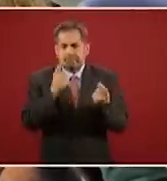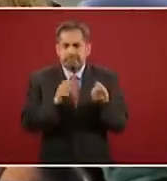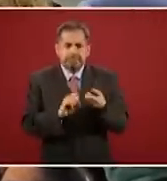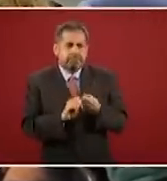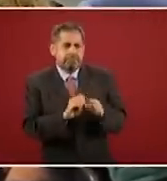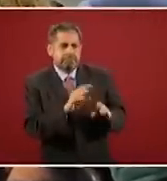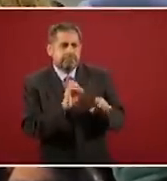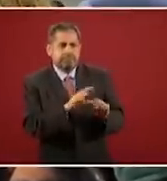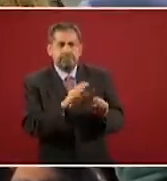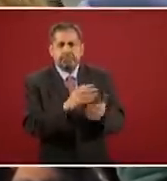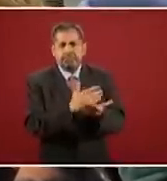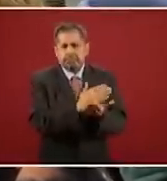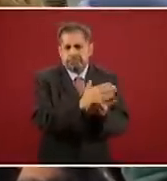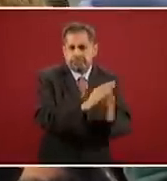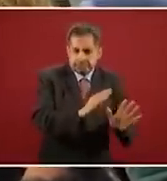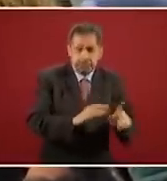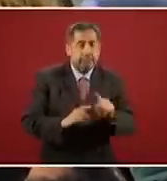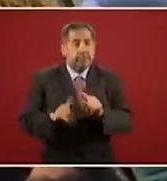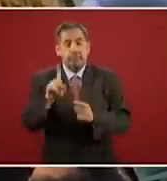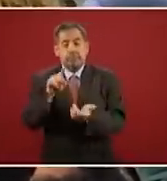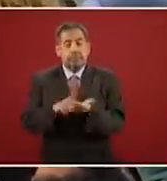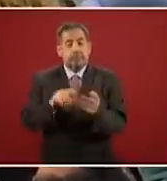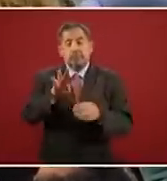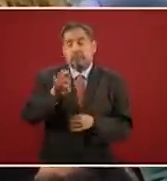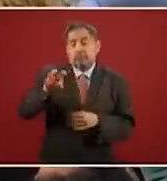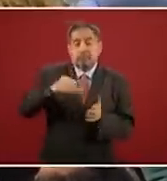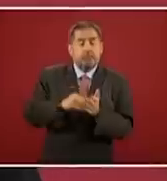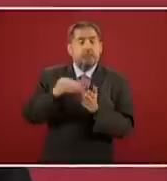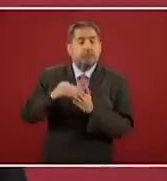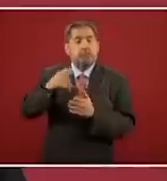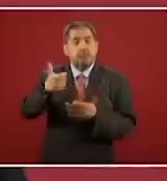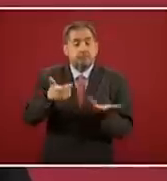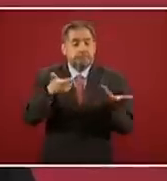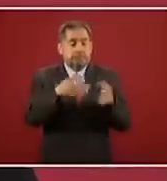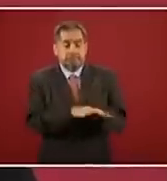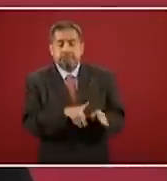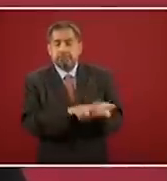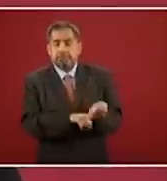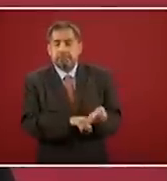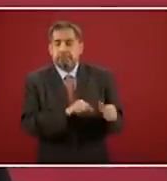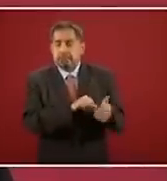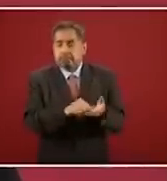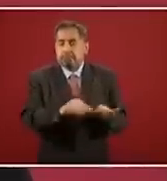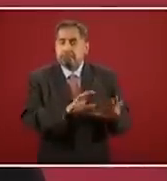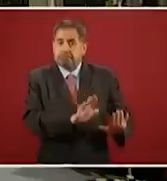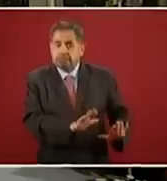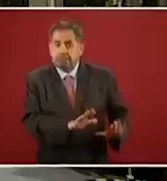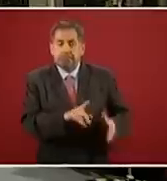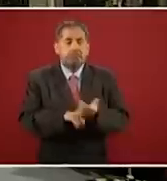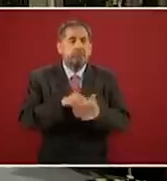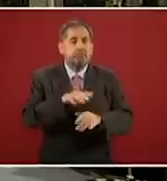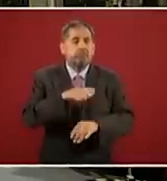y estamos hablando de unos 1.400 millones de pesos congelados en temas relacionados con corrupción política.